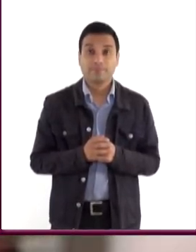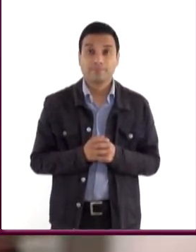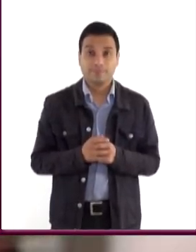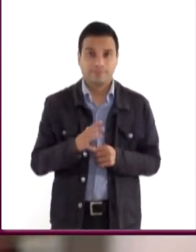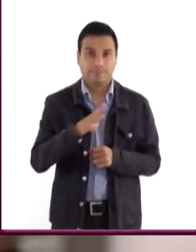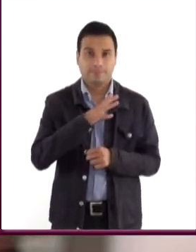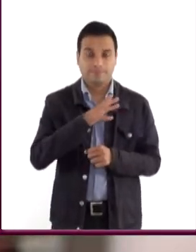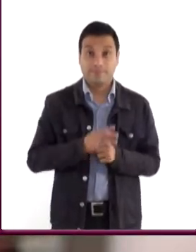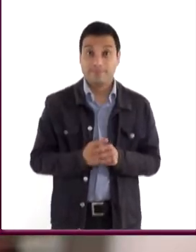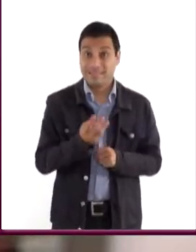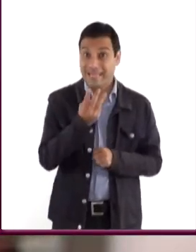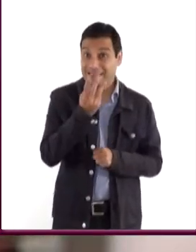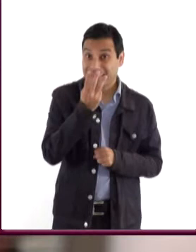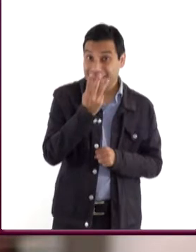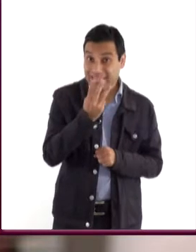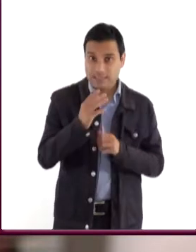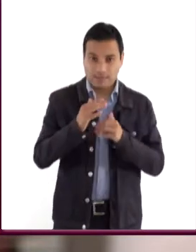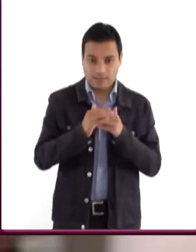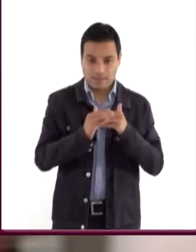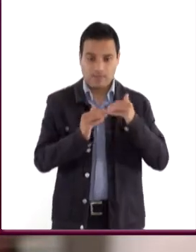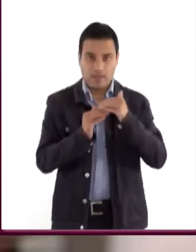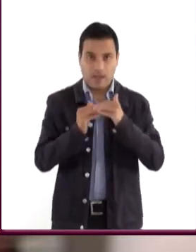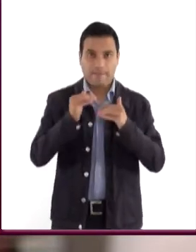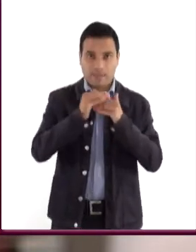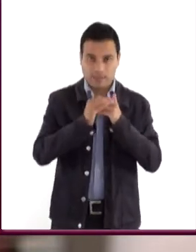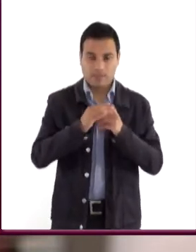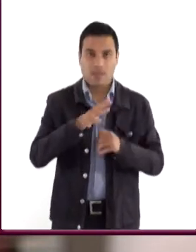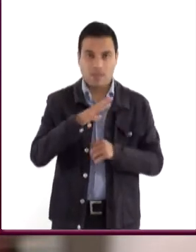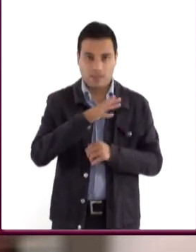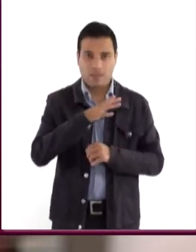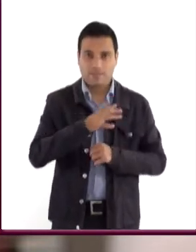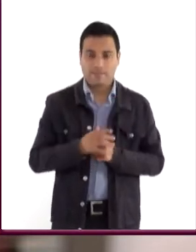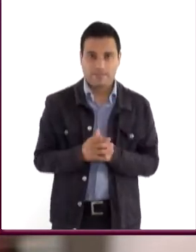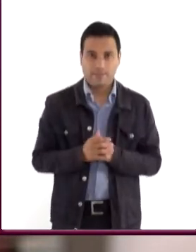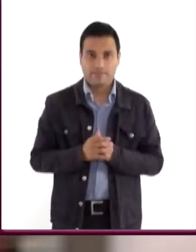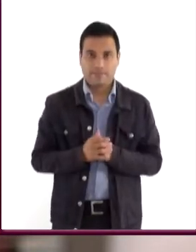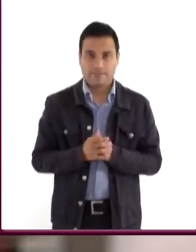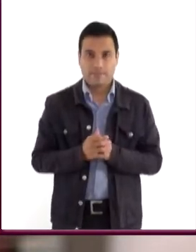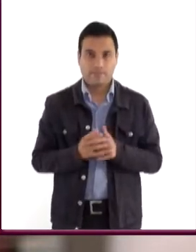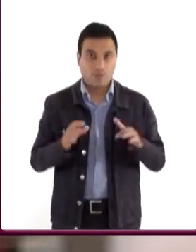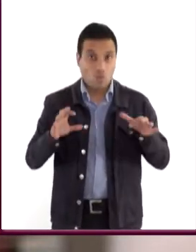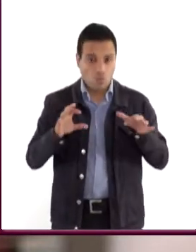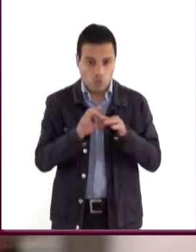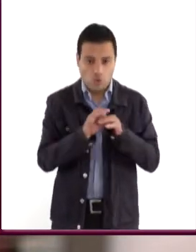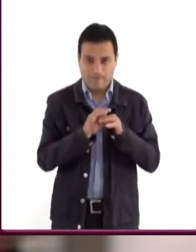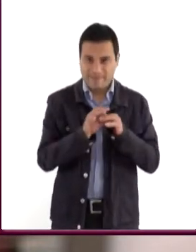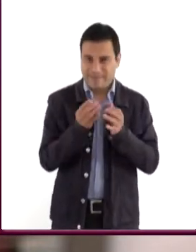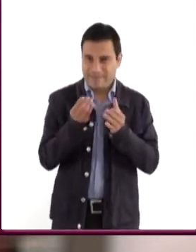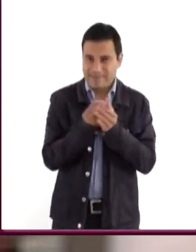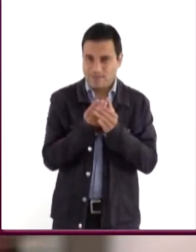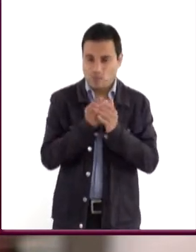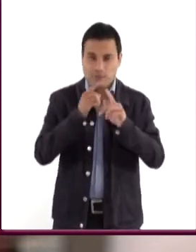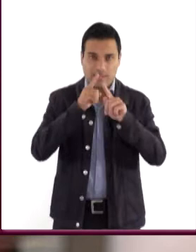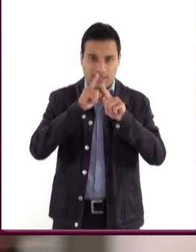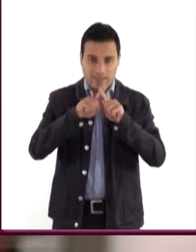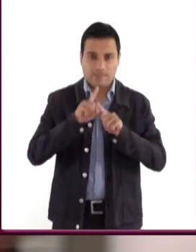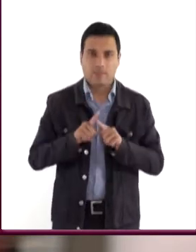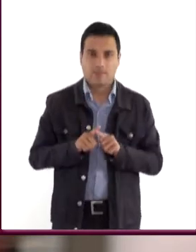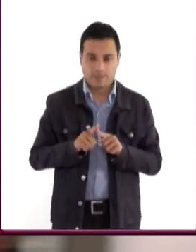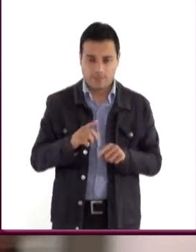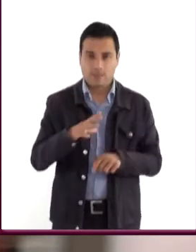tiene 3 capas con diferente tipo de unión, lo cual le da por un